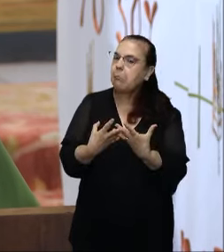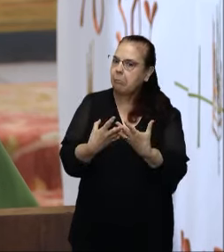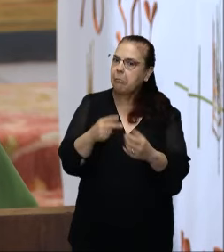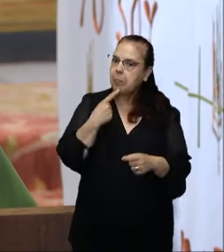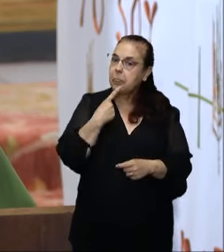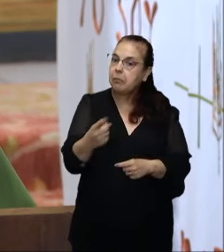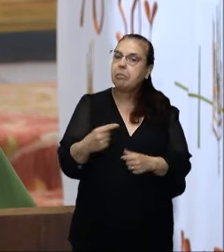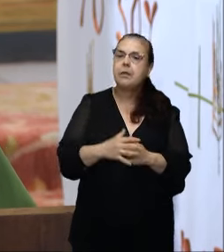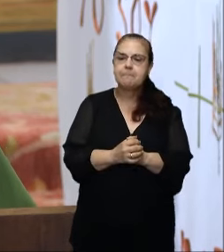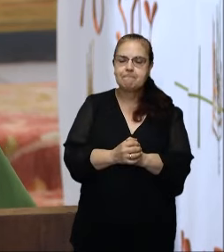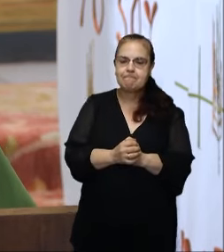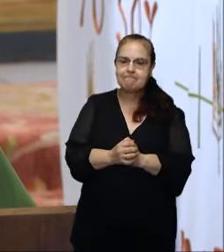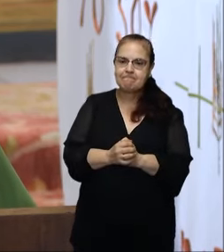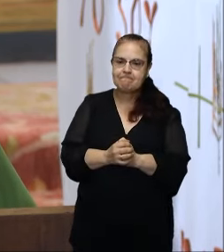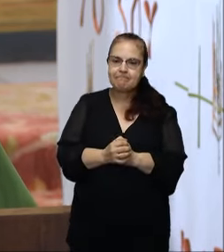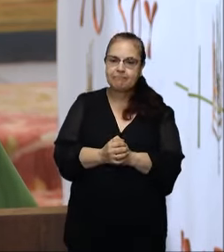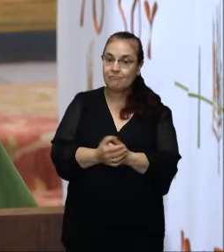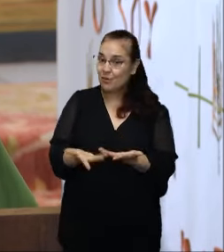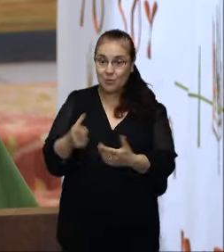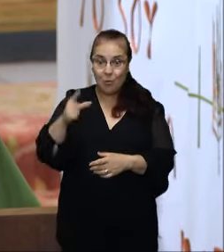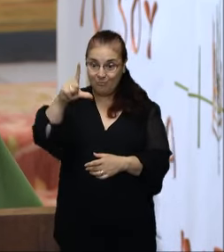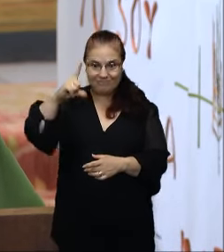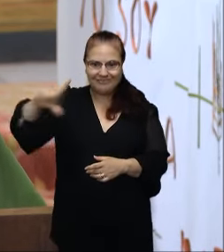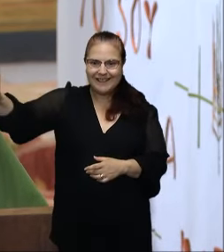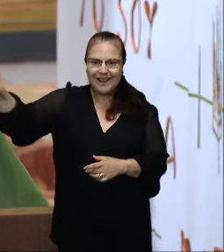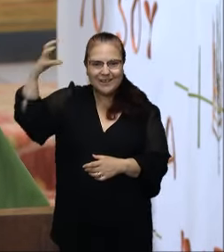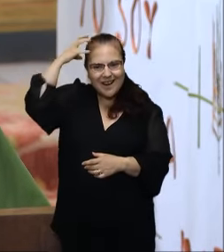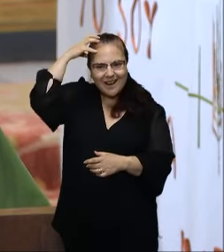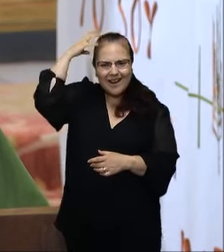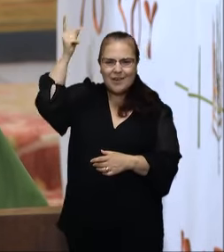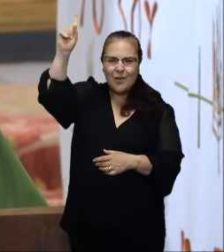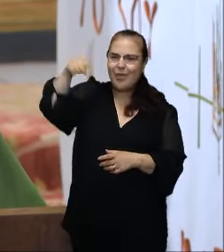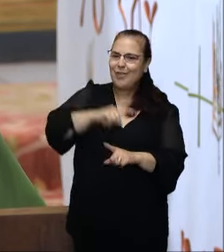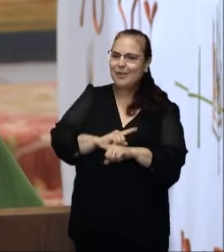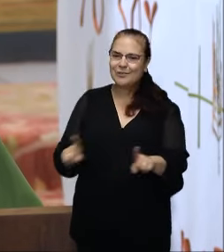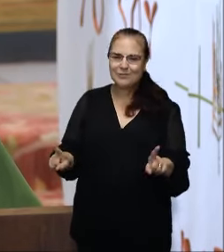le dijo, No estás lejos del reino de Dios.